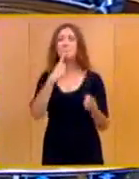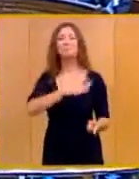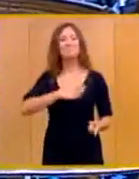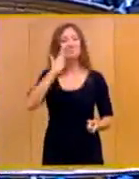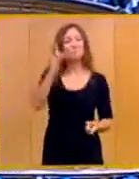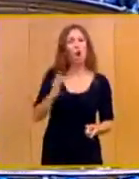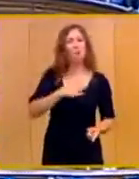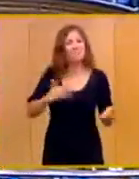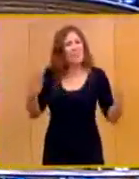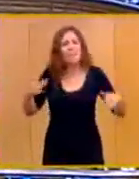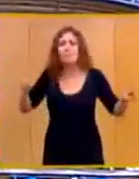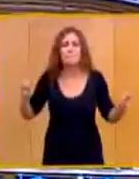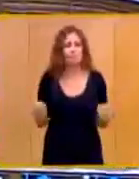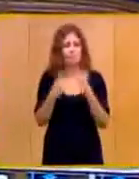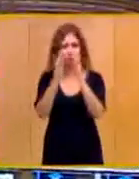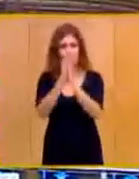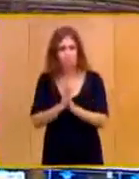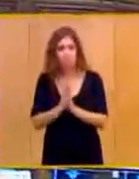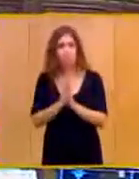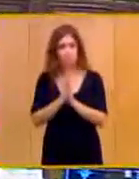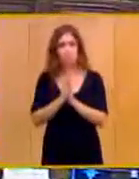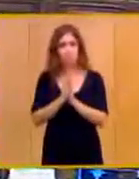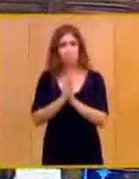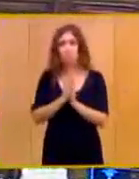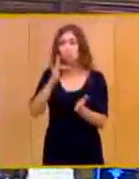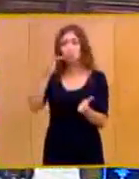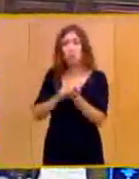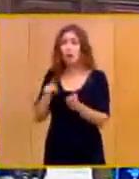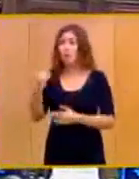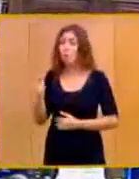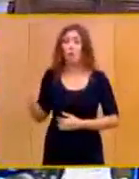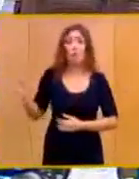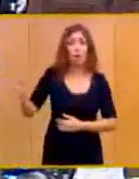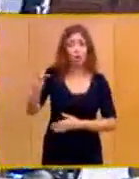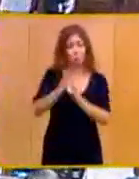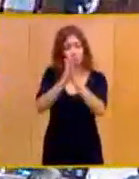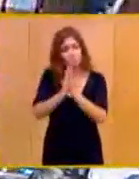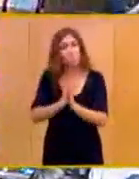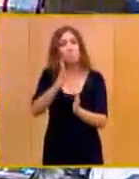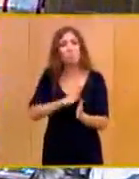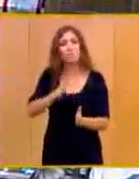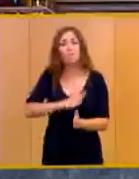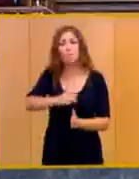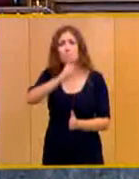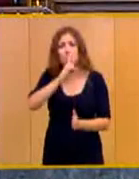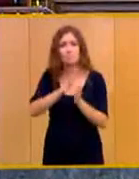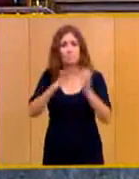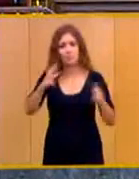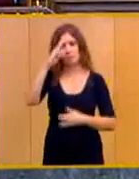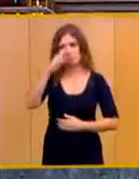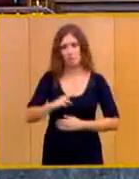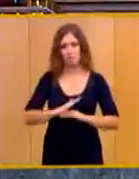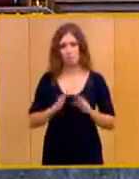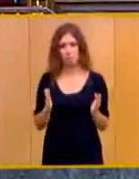orador, ocurrirá de contrario cuando use la palabra otro orador, guarden el respeto que